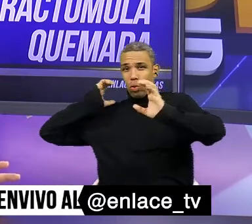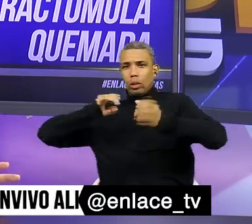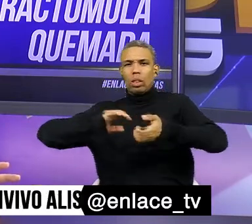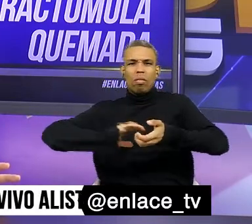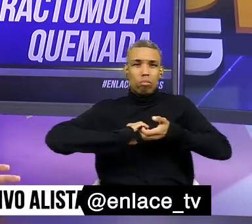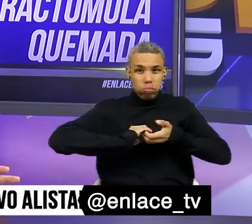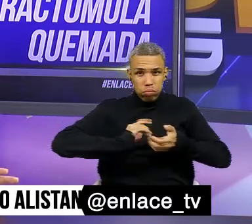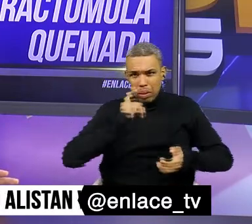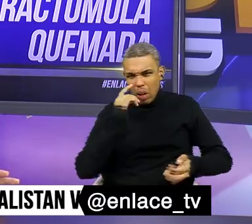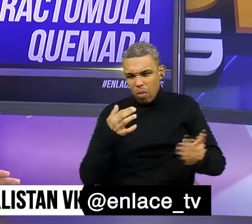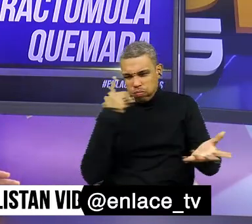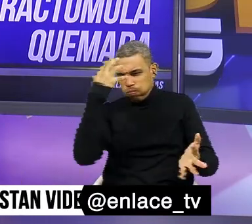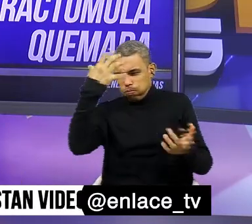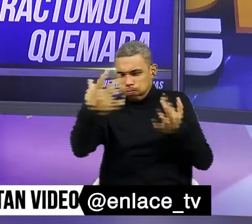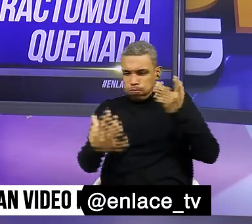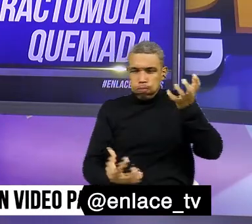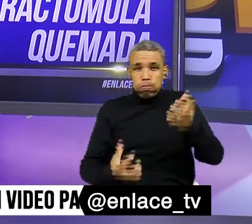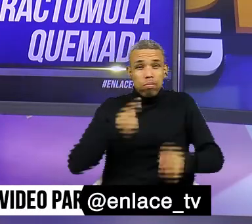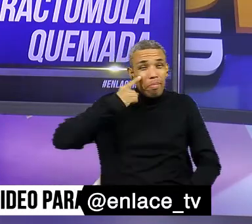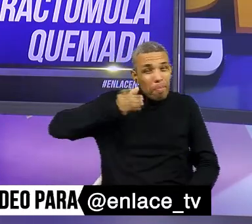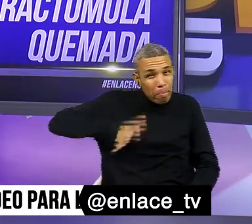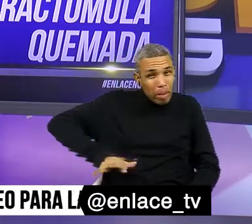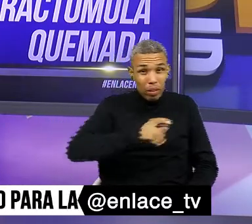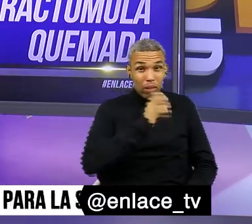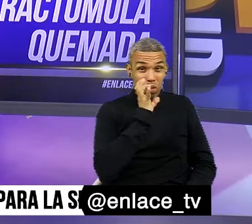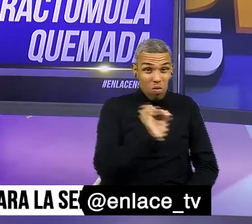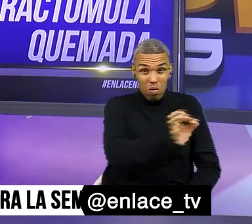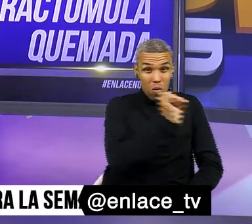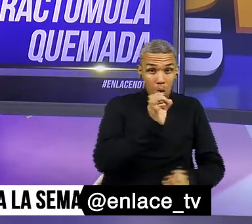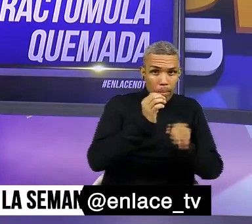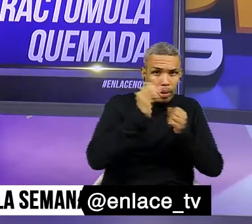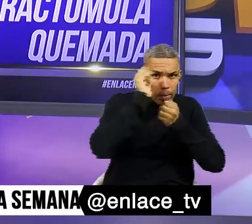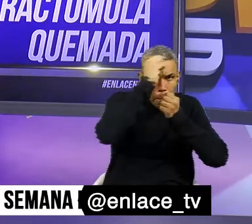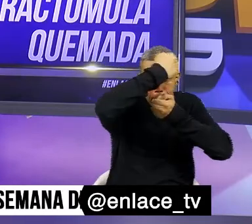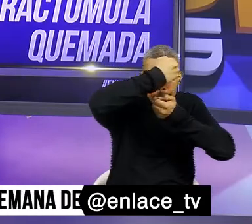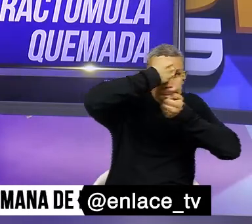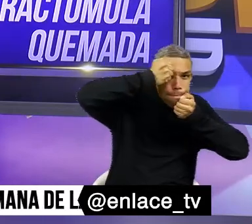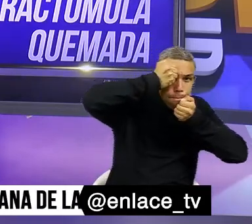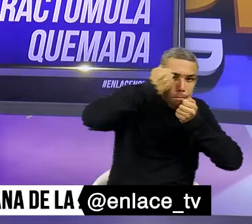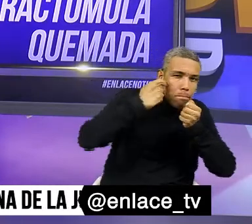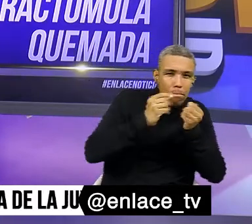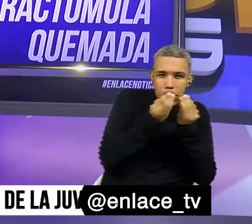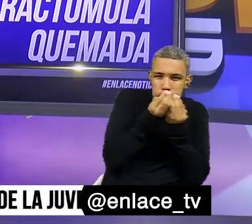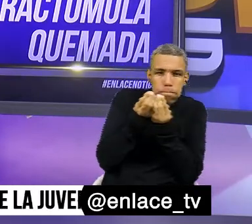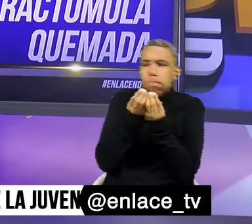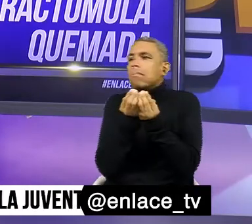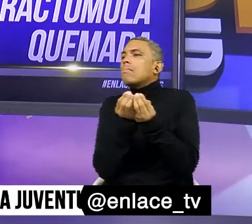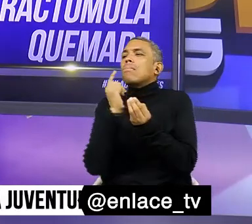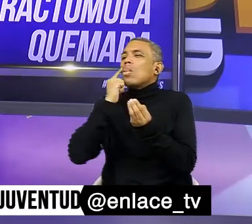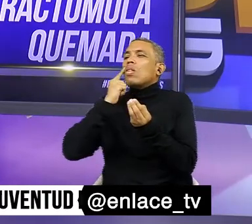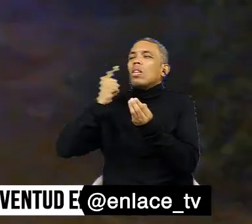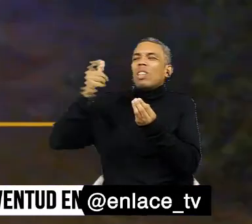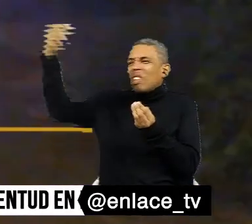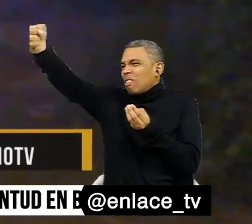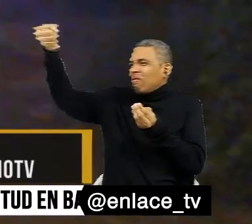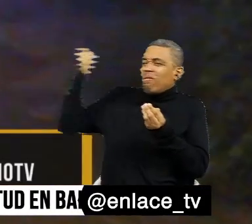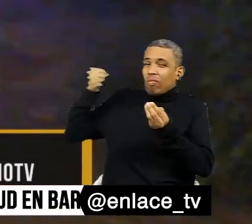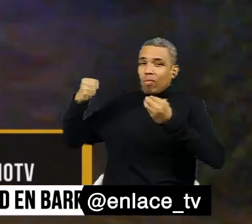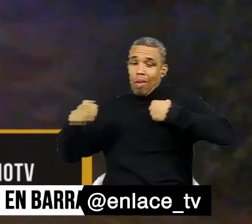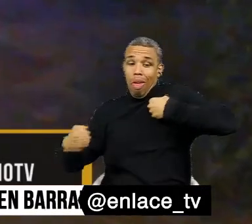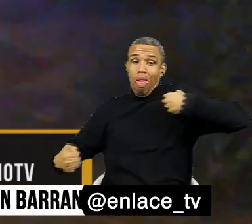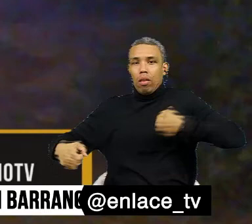nacional. Al parecer, hombres encapuchados hicieron bajar al conductor y le prendieron fuego al vehículo. Testigos del